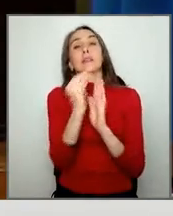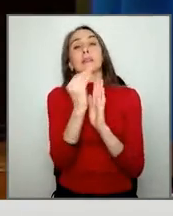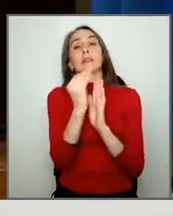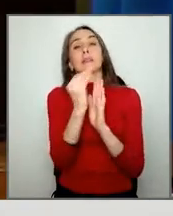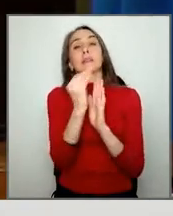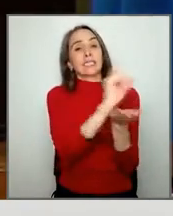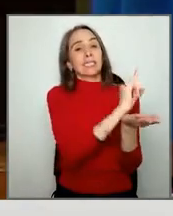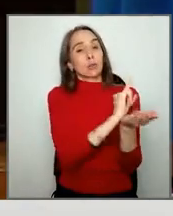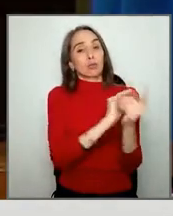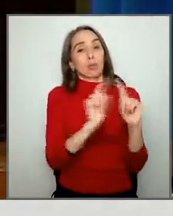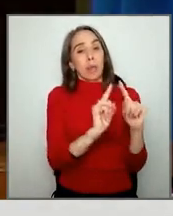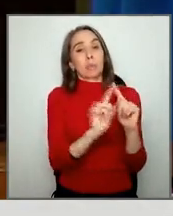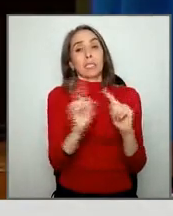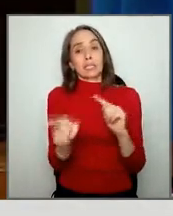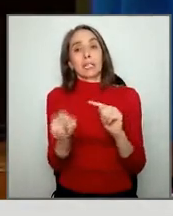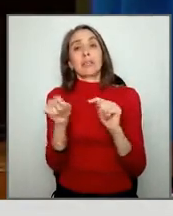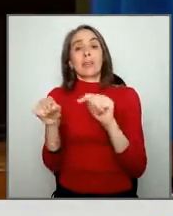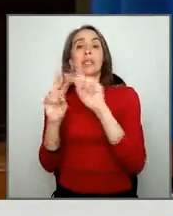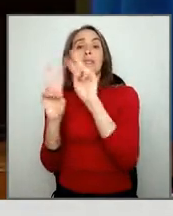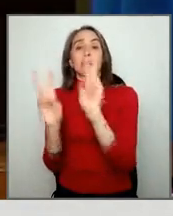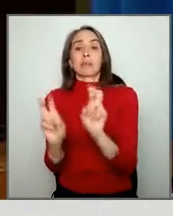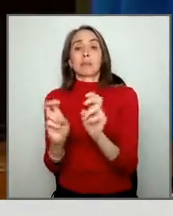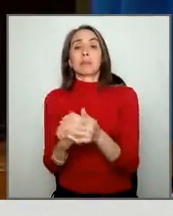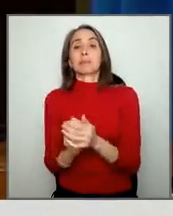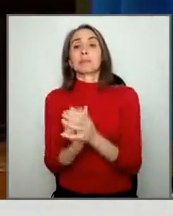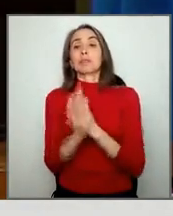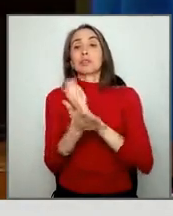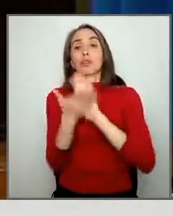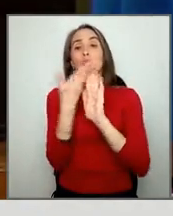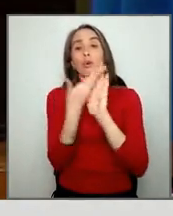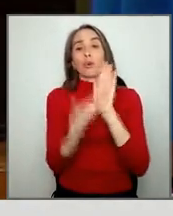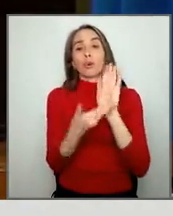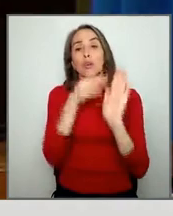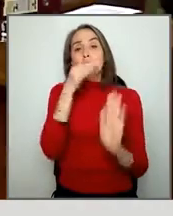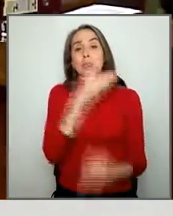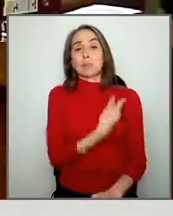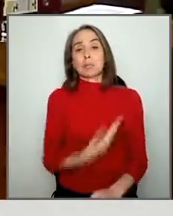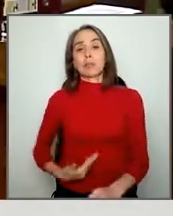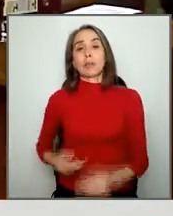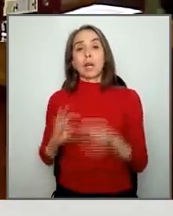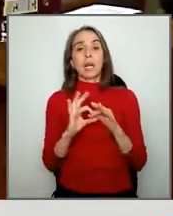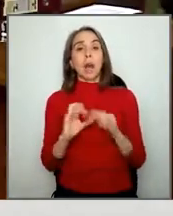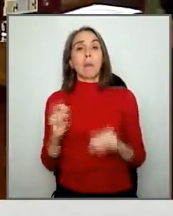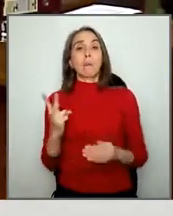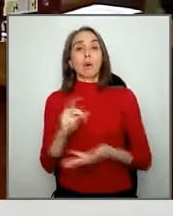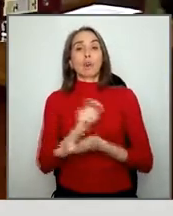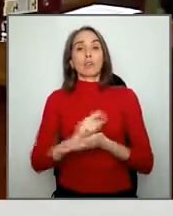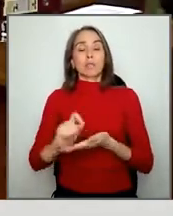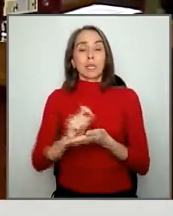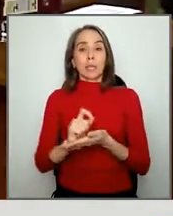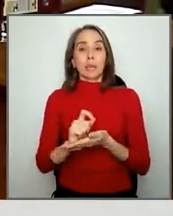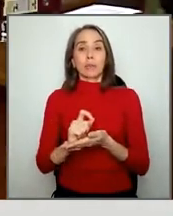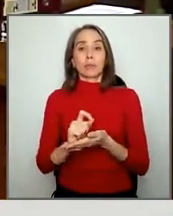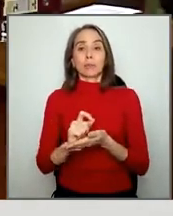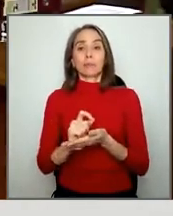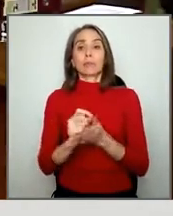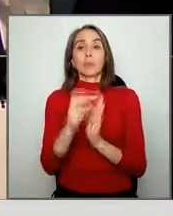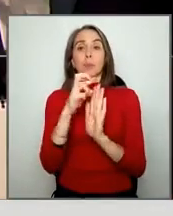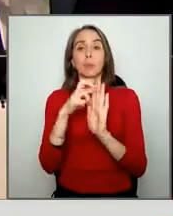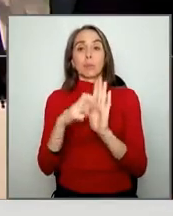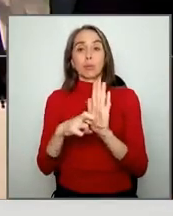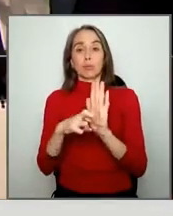en el mismo sentido Eso es todo presidente Gracias Señor por la secretario a continuación corresponde tratar la resolución ocho cuatro